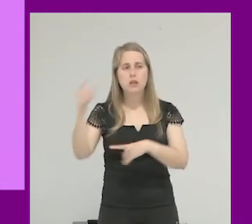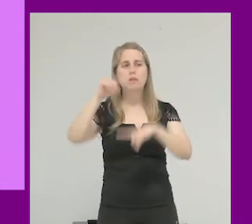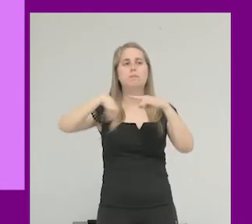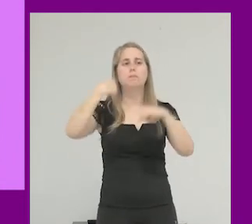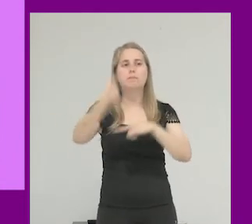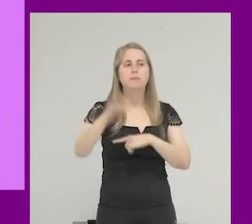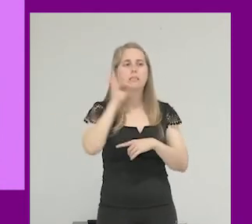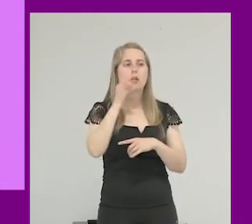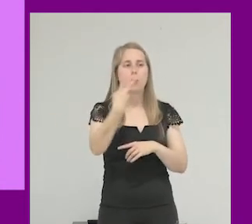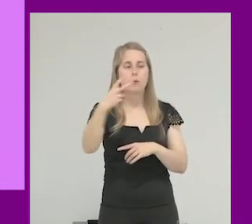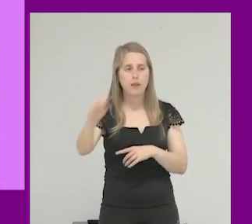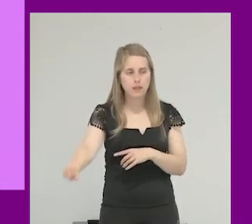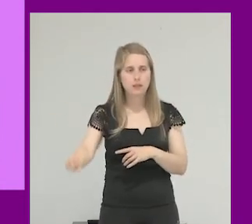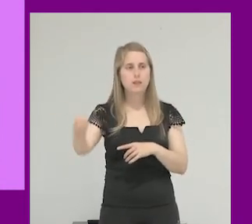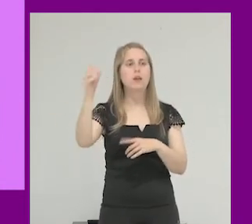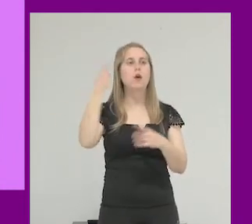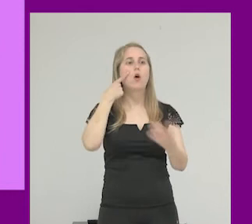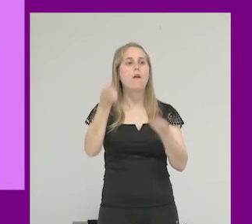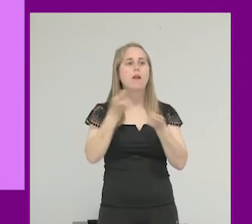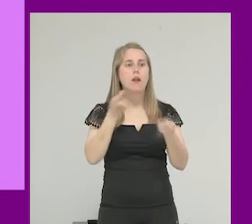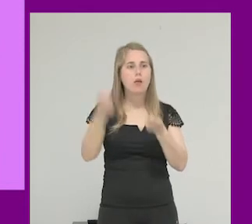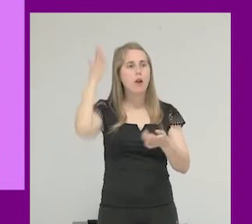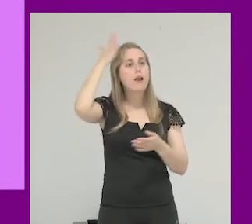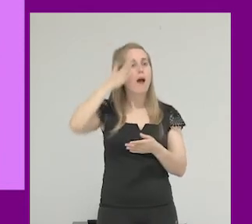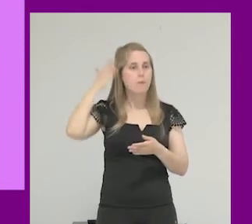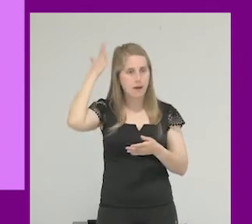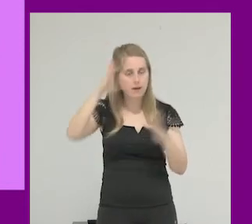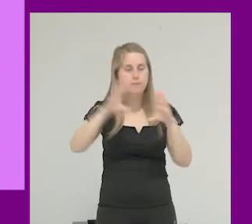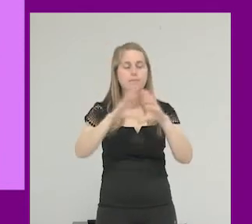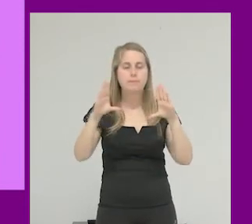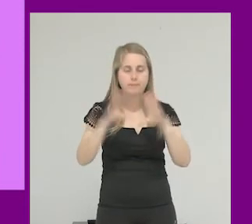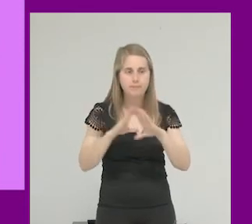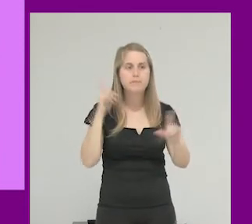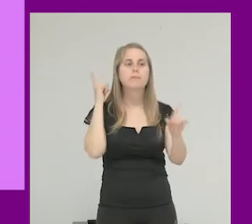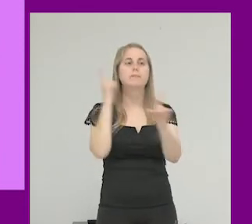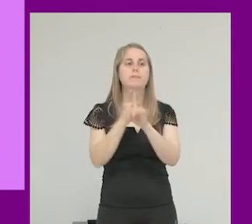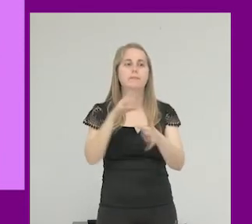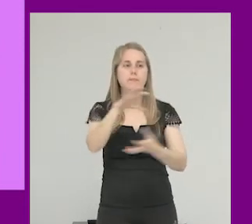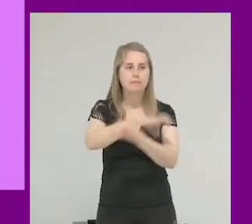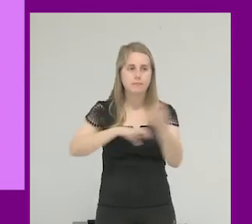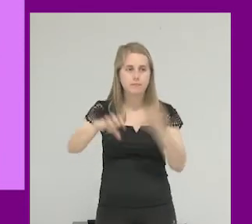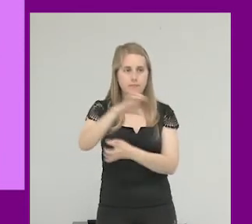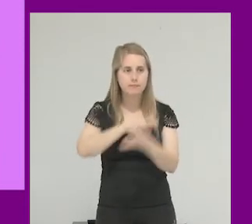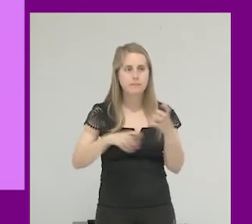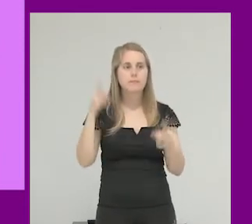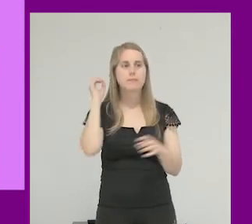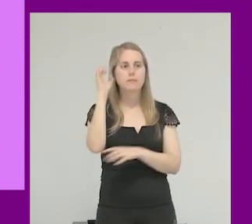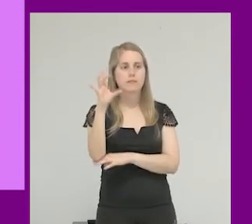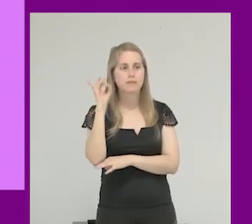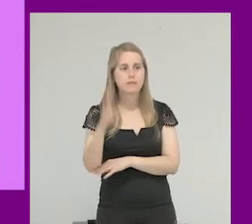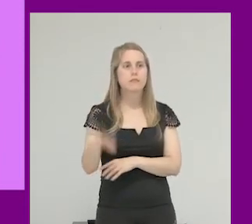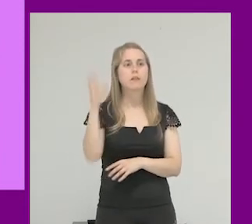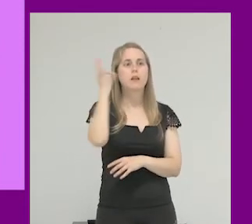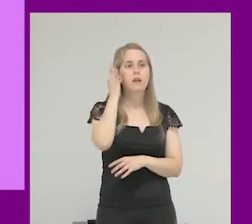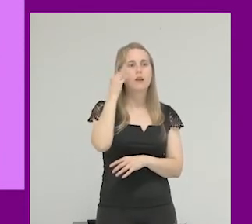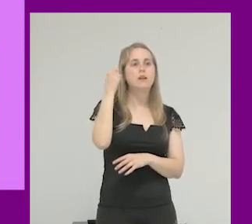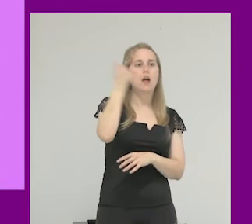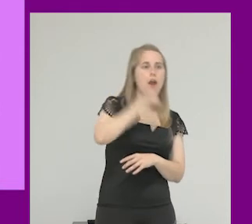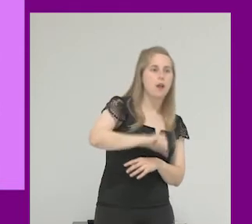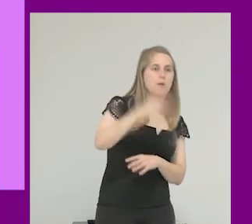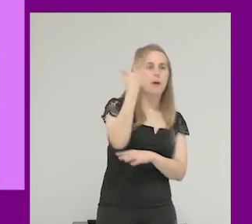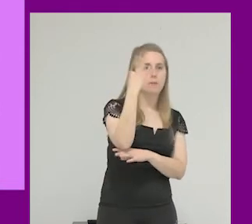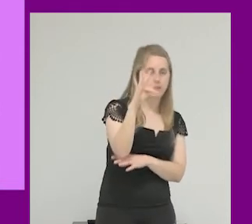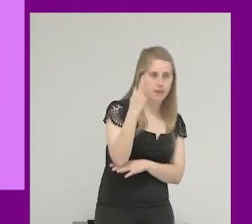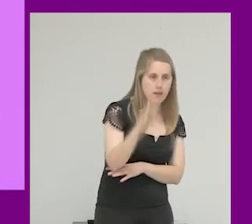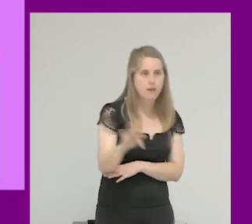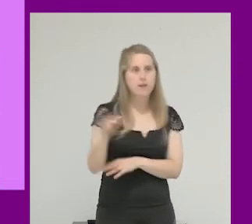desde la Coordinadora Feminista de Navarra, las Comisiones Antiagresiones de las Asambleas de Mujeres de Álava y Vizcaya y también desde el